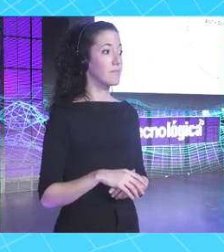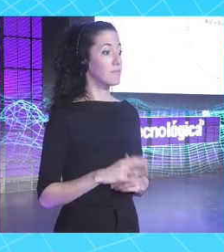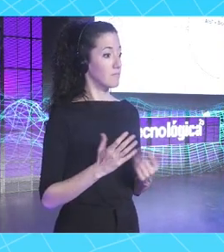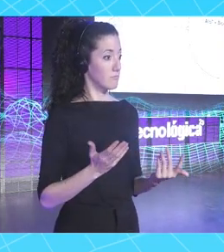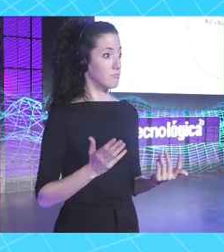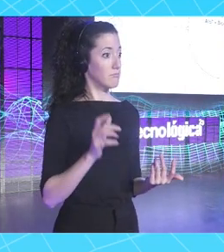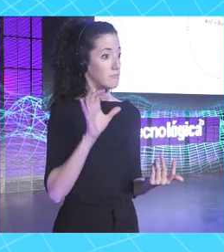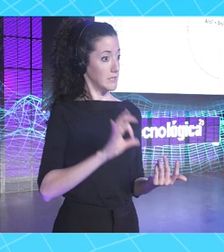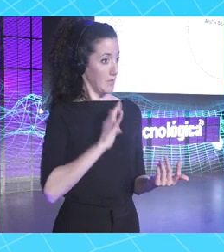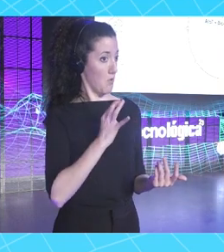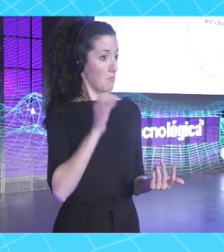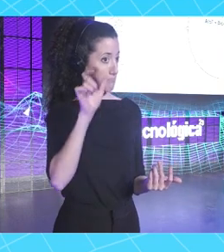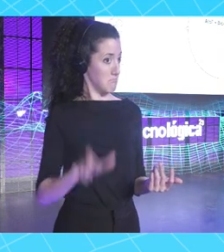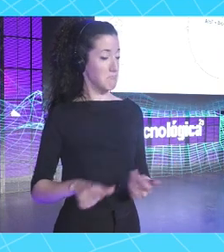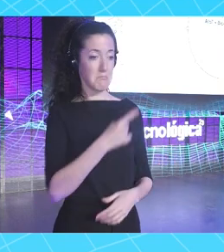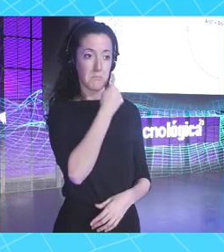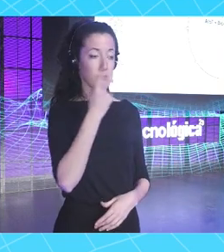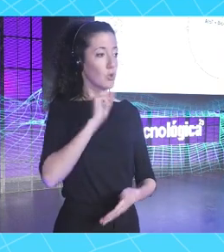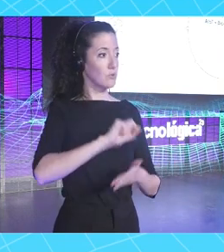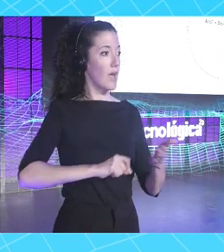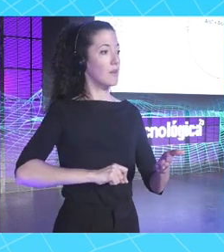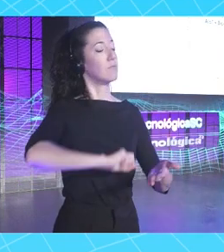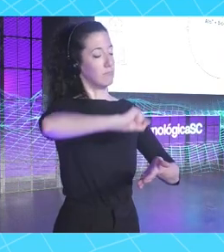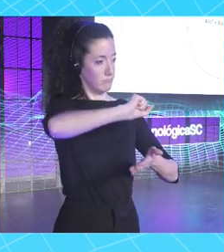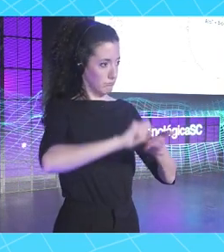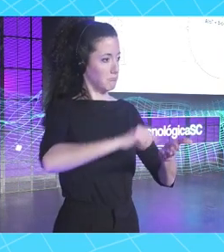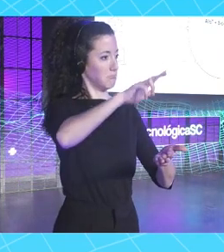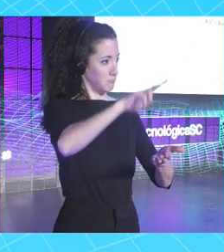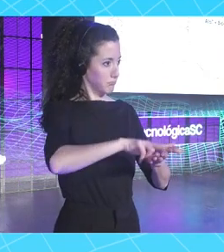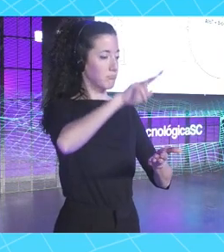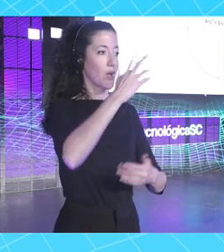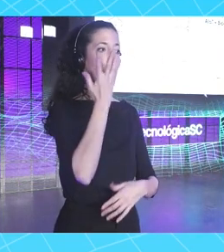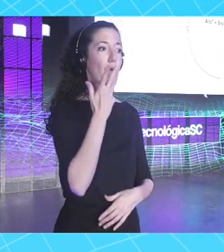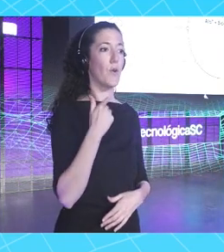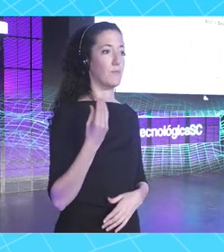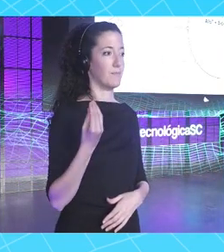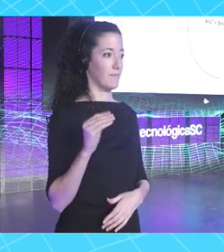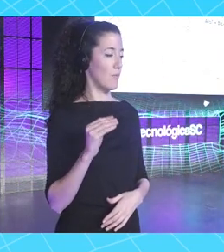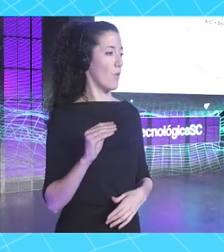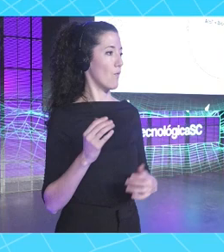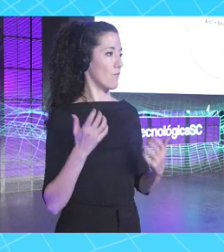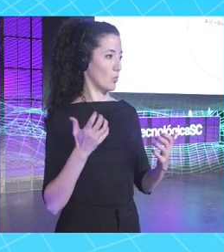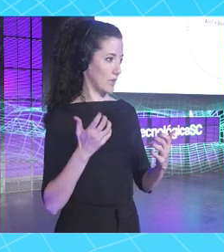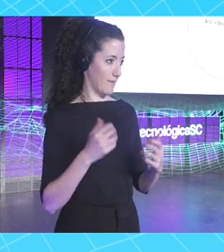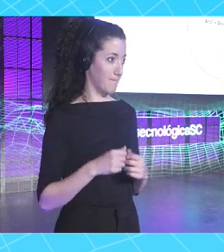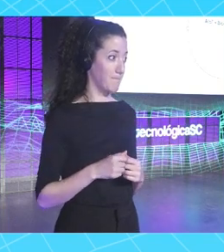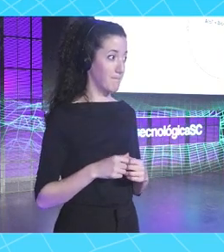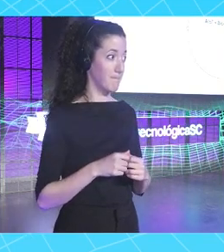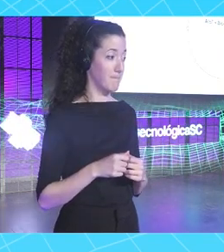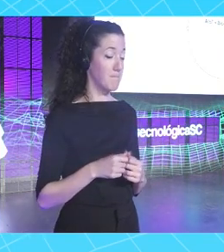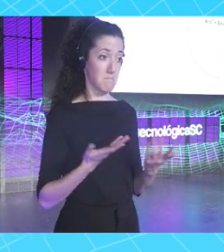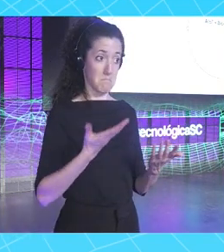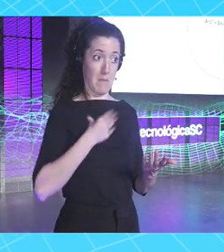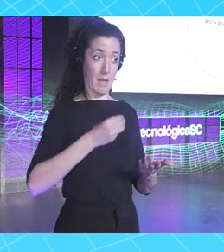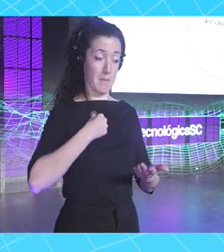para eso se dedica a esto y vamos a meter el papel en una caja fuerte vale y vamos